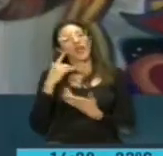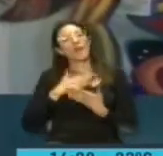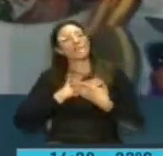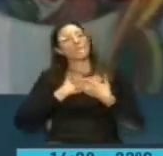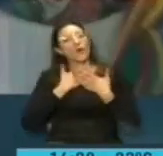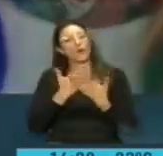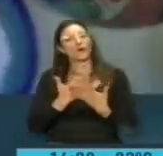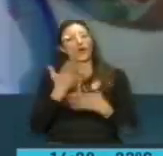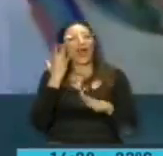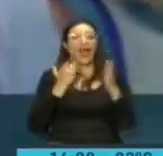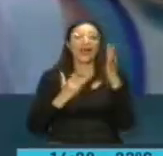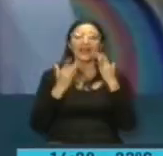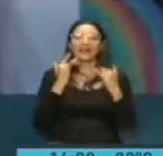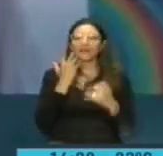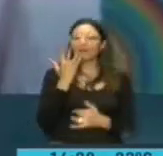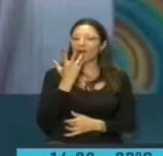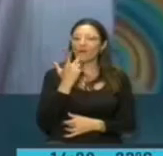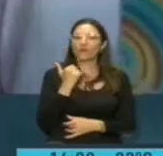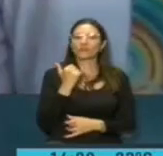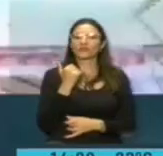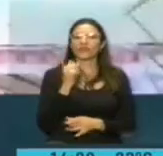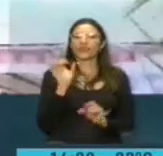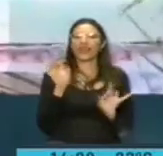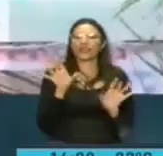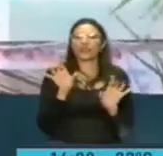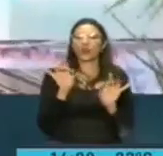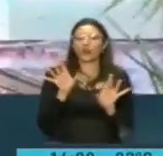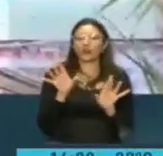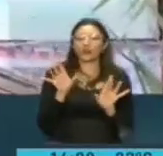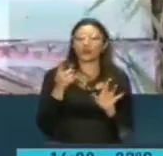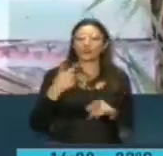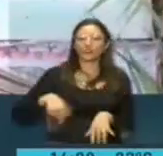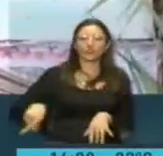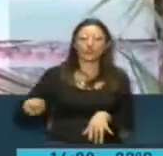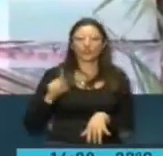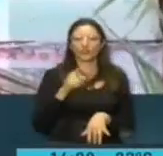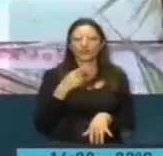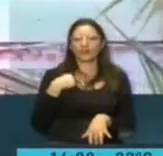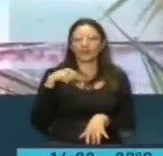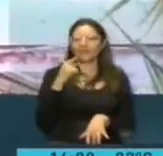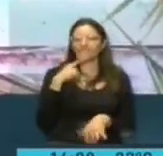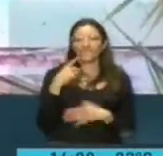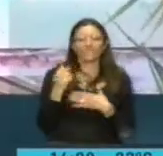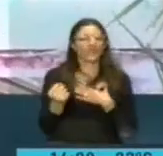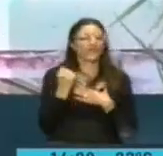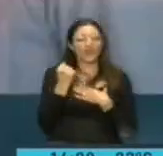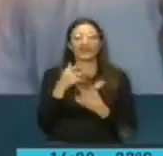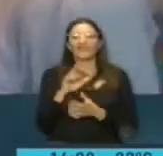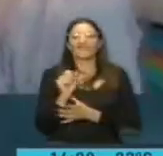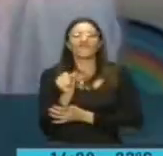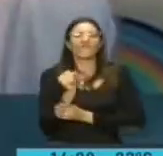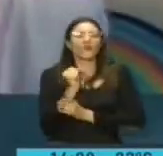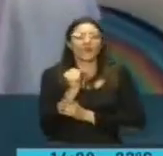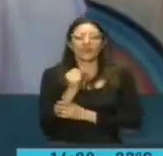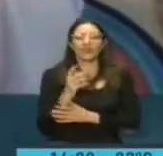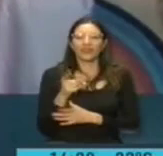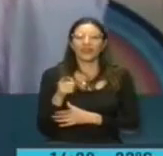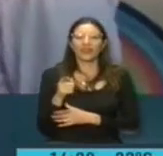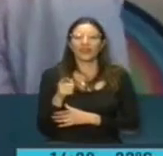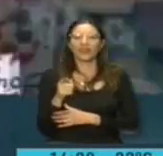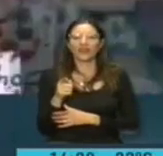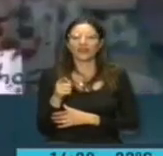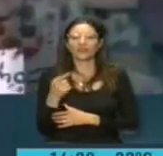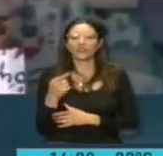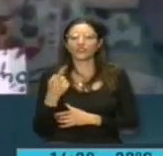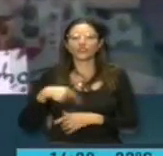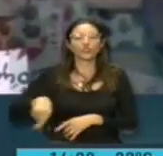arte? A mí me inspira la naturaleza y el amor que somos. Mira, esta es una de mis favoritas de todos los tiempos y se llama We Are Love,